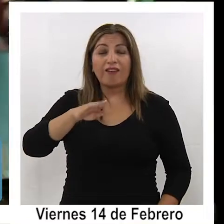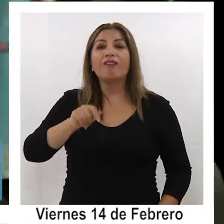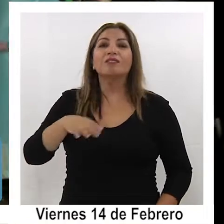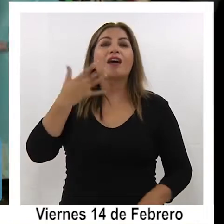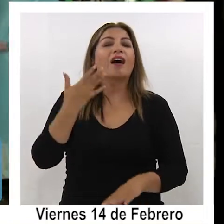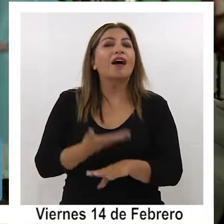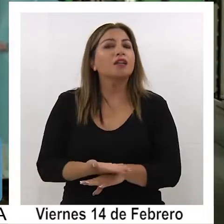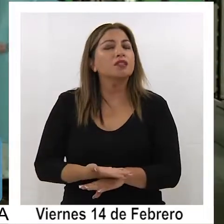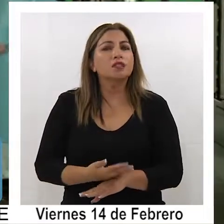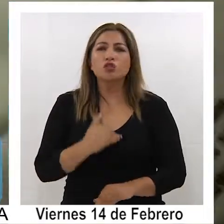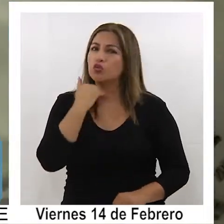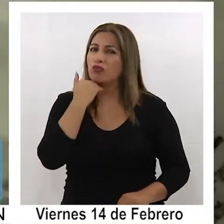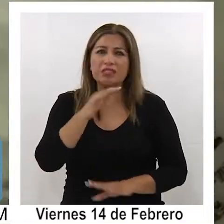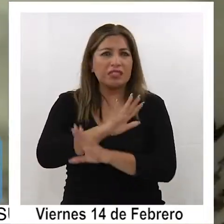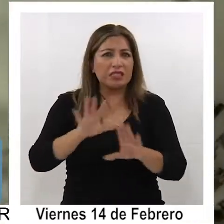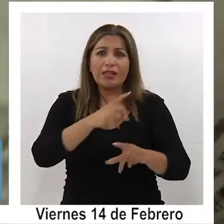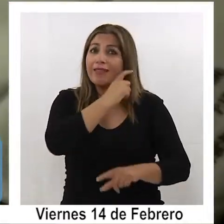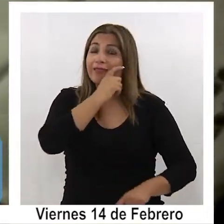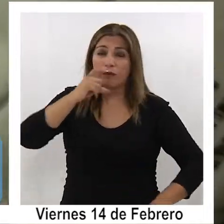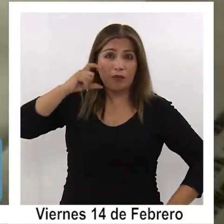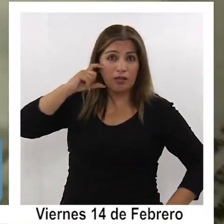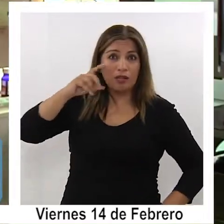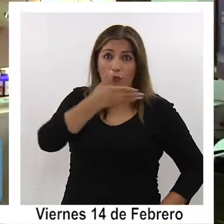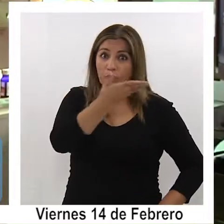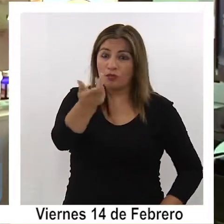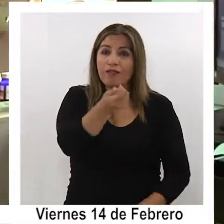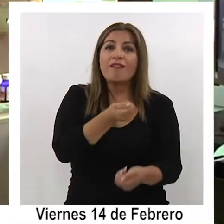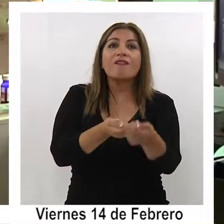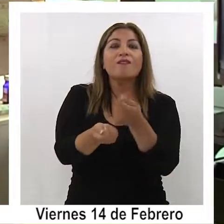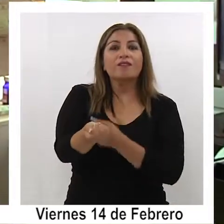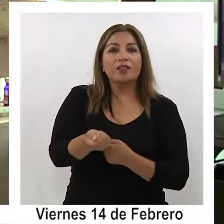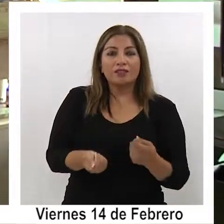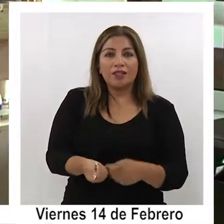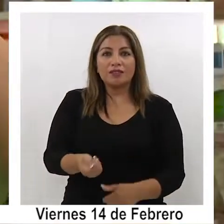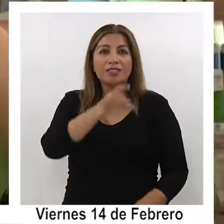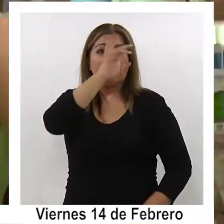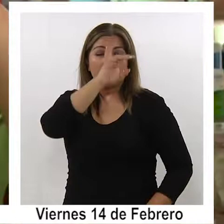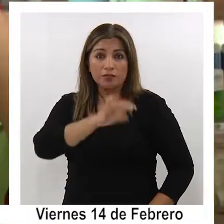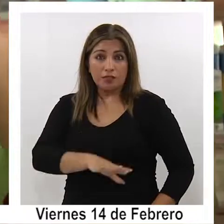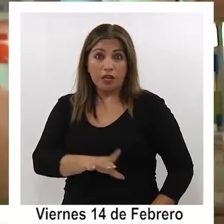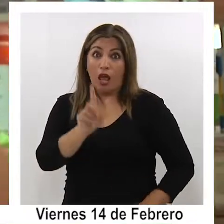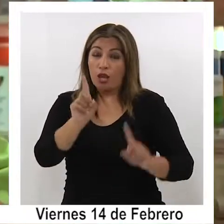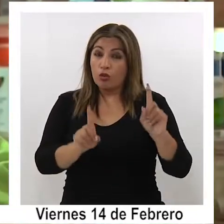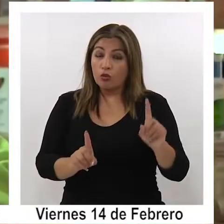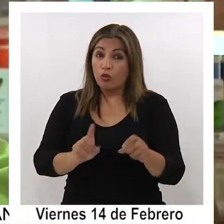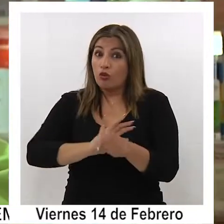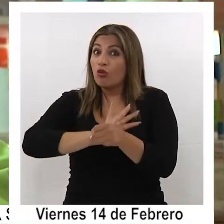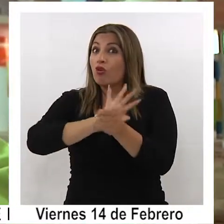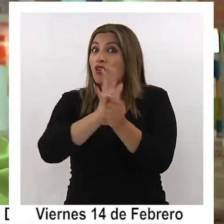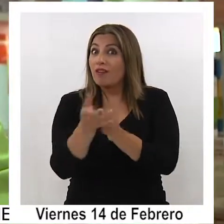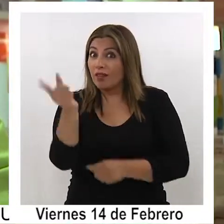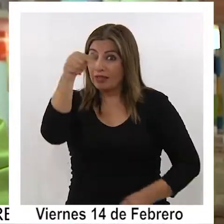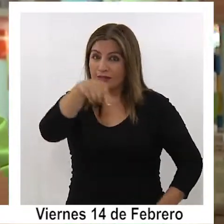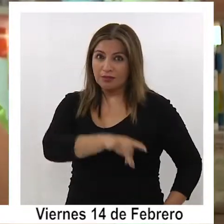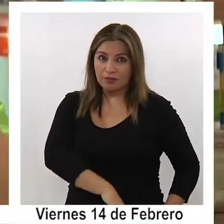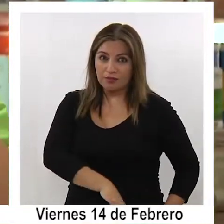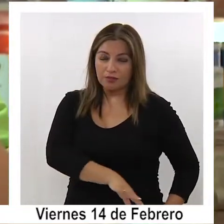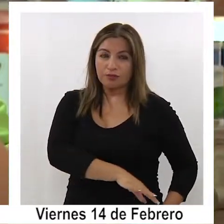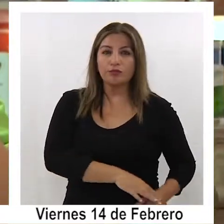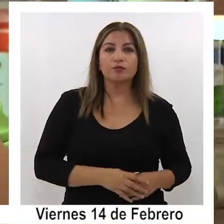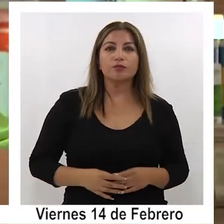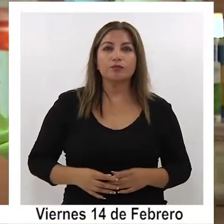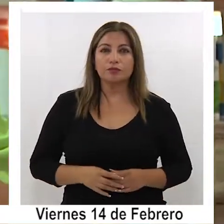el stock suficiente de mascarillas para abastecer el mercado nacional en caso de que el coronavirus llegue al país.